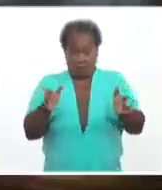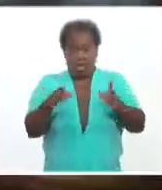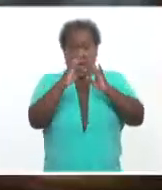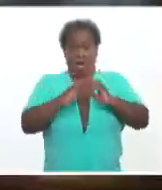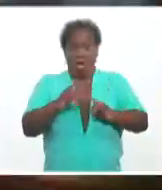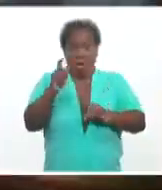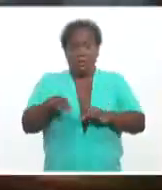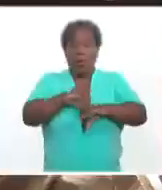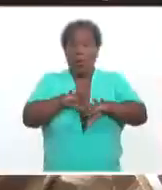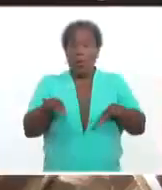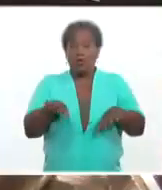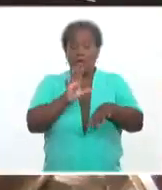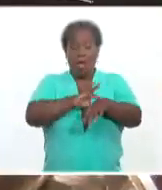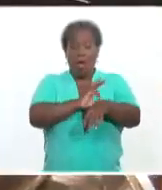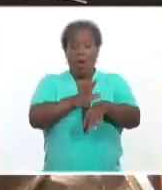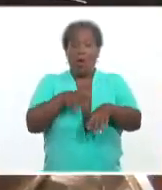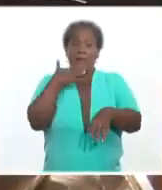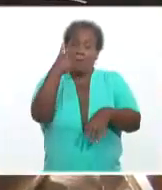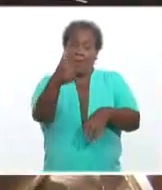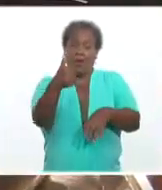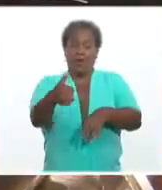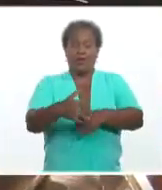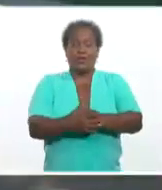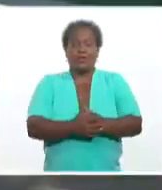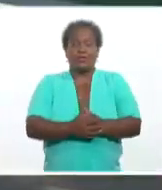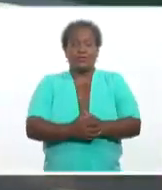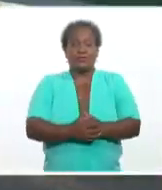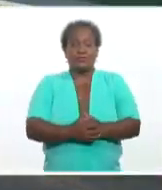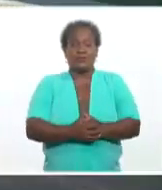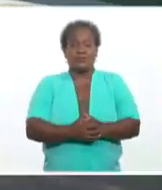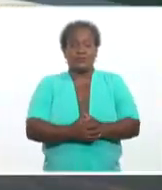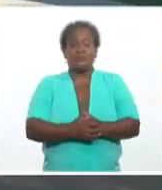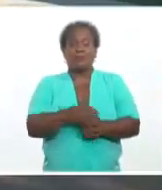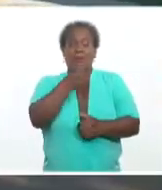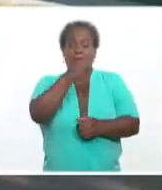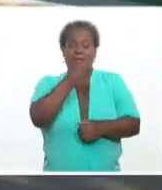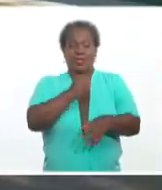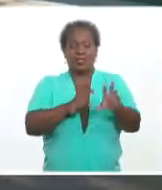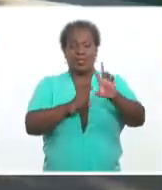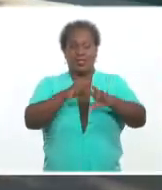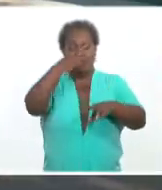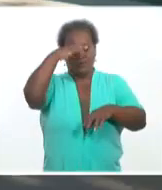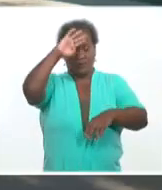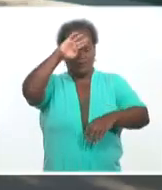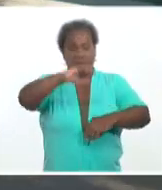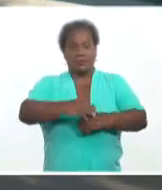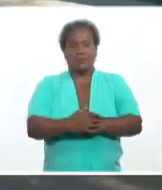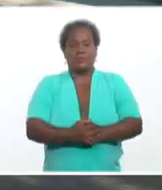condiciones epidemiológicas en el país lo permitan melvin jovel sistema informativo de la televisión cubana